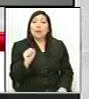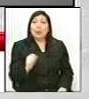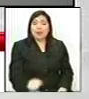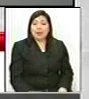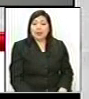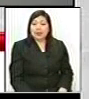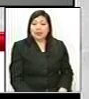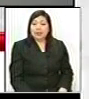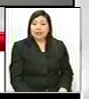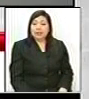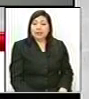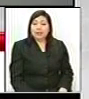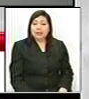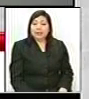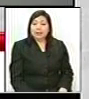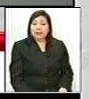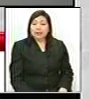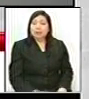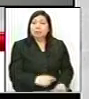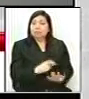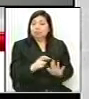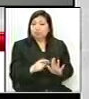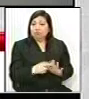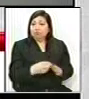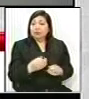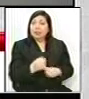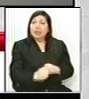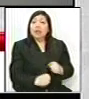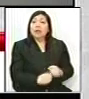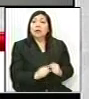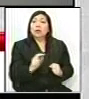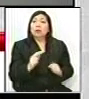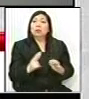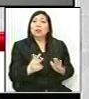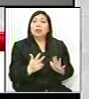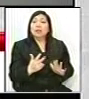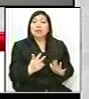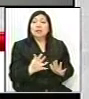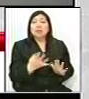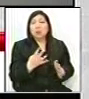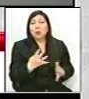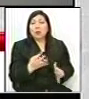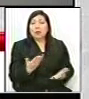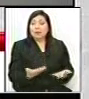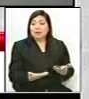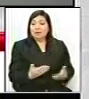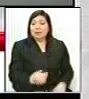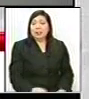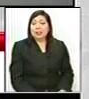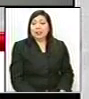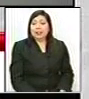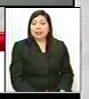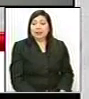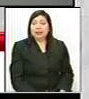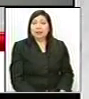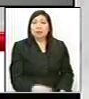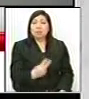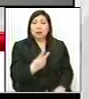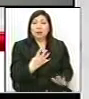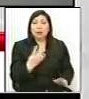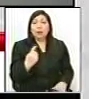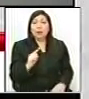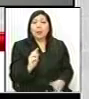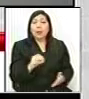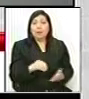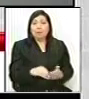estamos incluyendo en el presupuesto del año 2019, aproximadamente 29 millones de soles